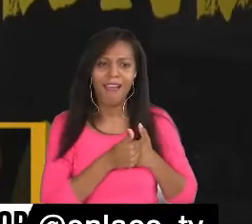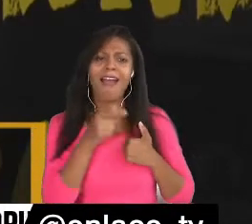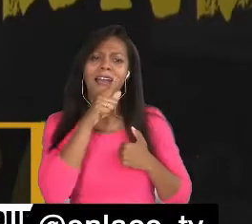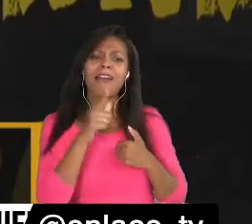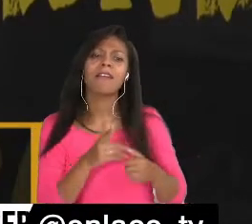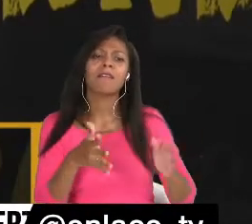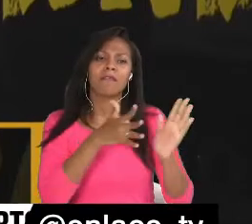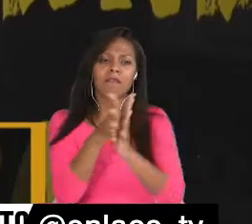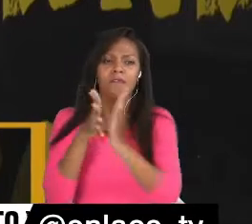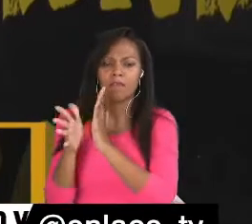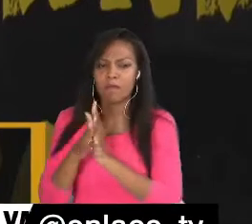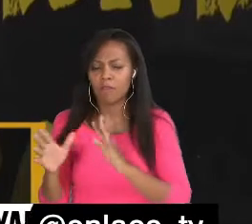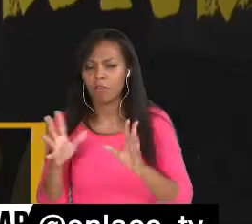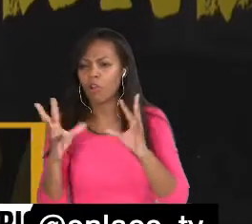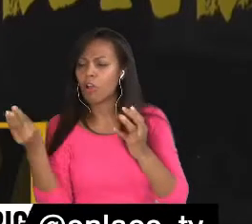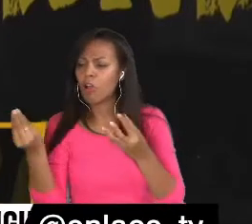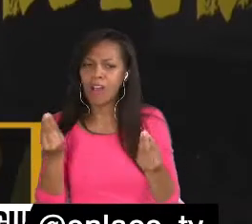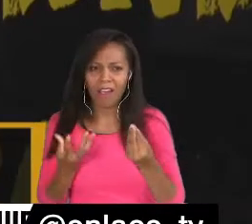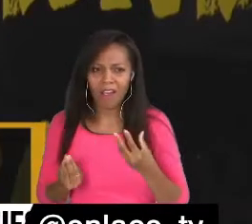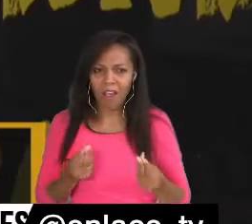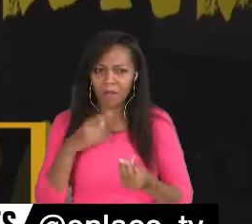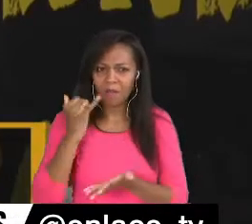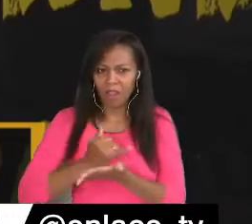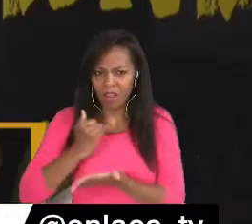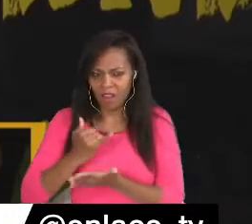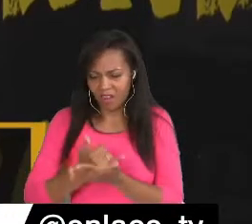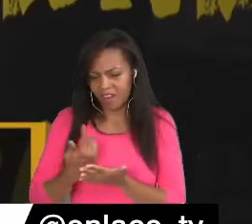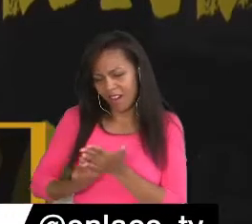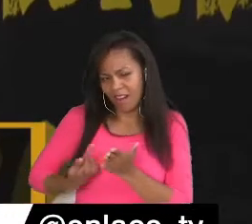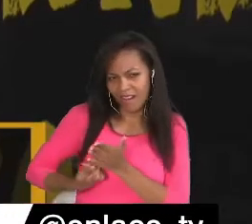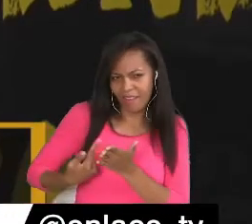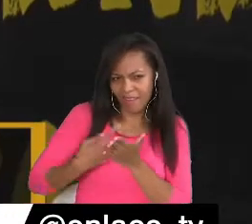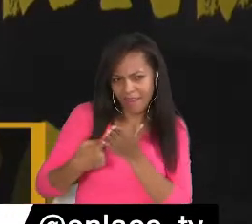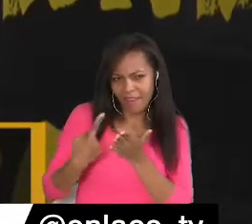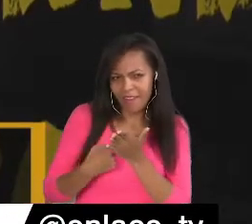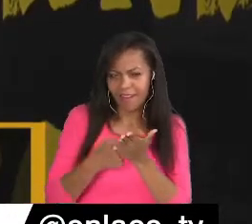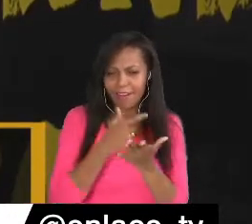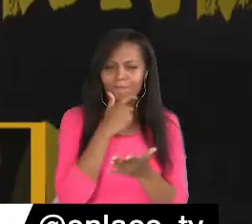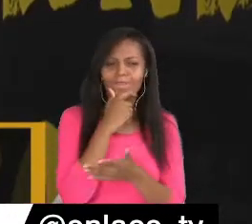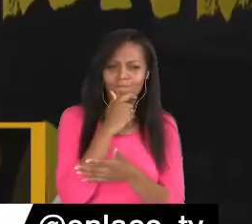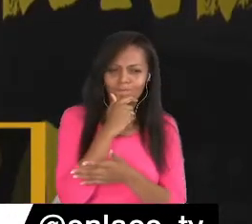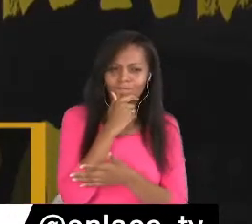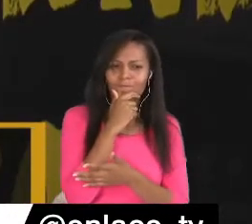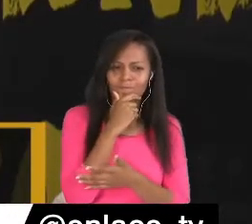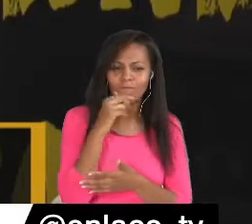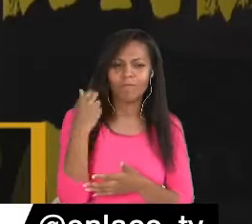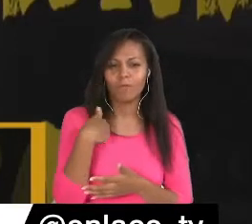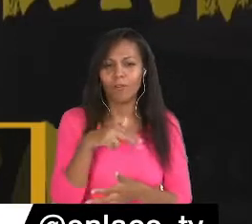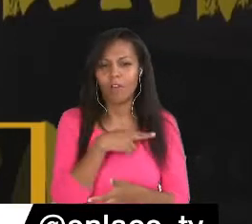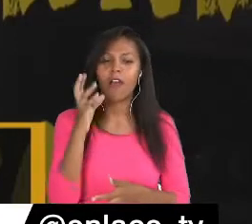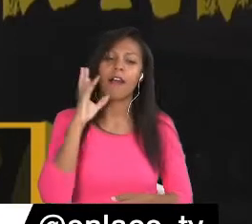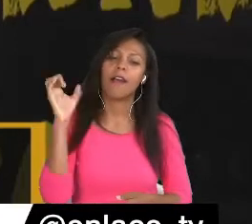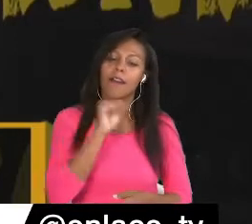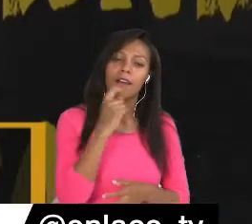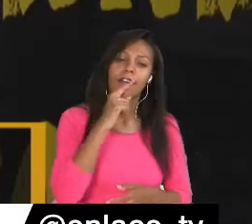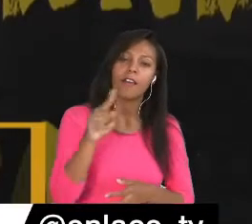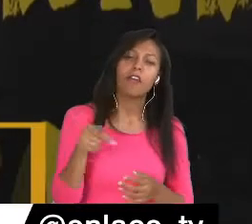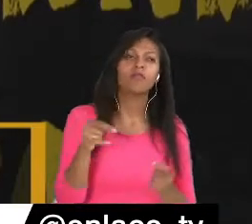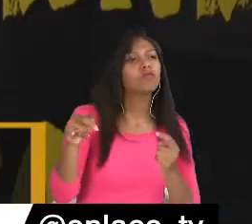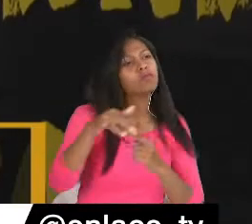juntas administrativas para poder nosotros tener un impacto, una connotación y poder orientar a la